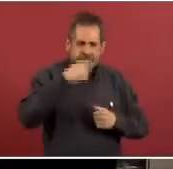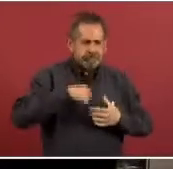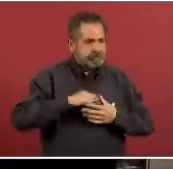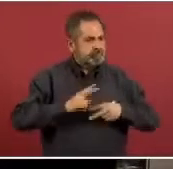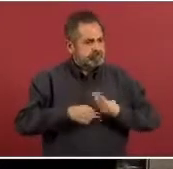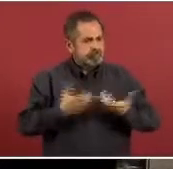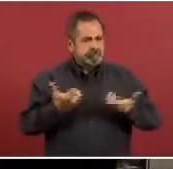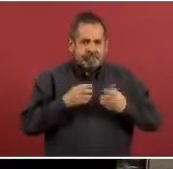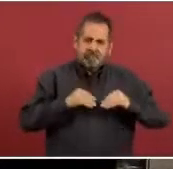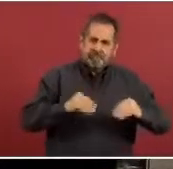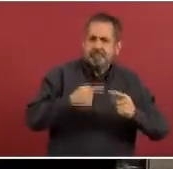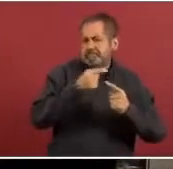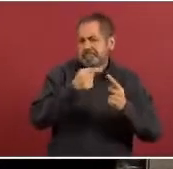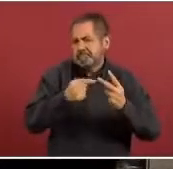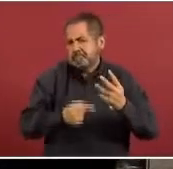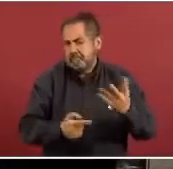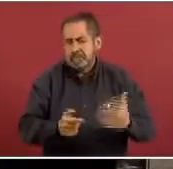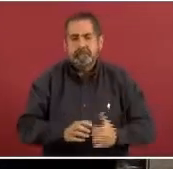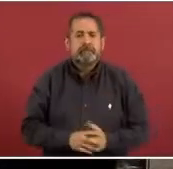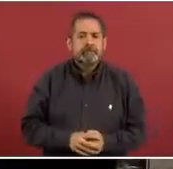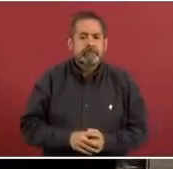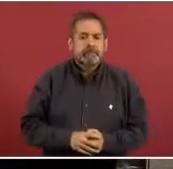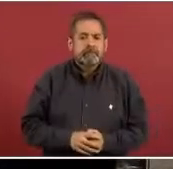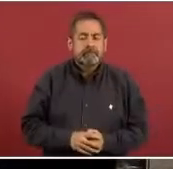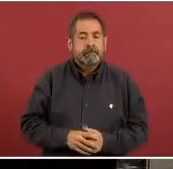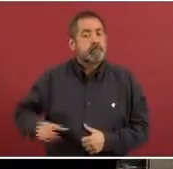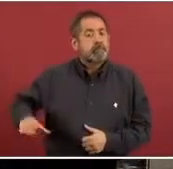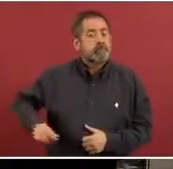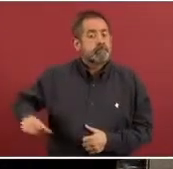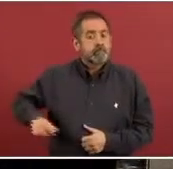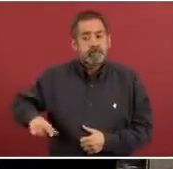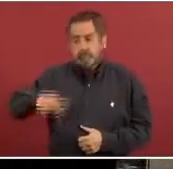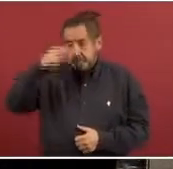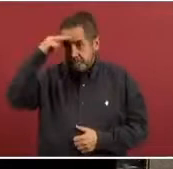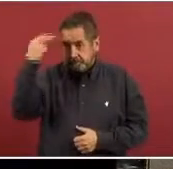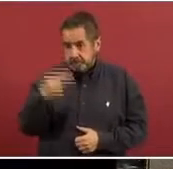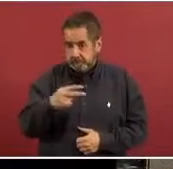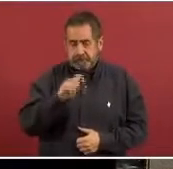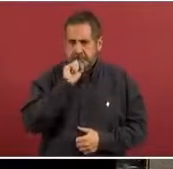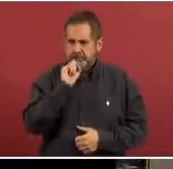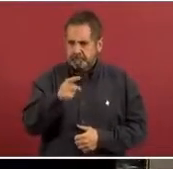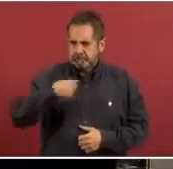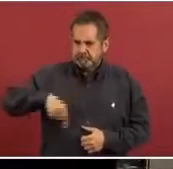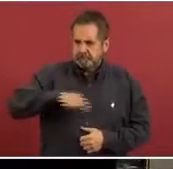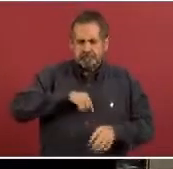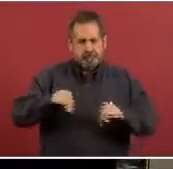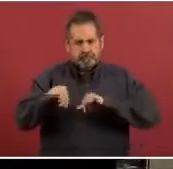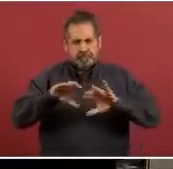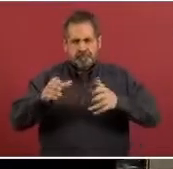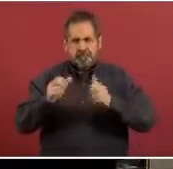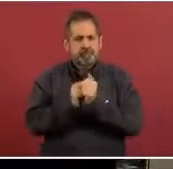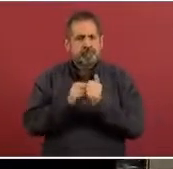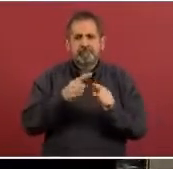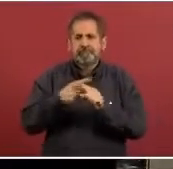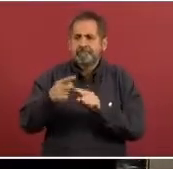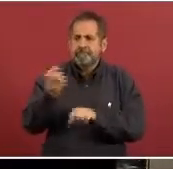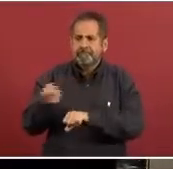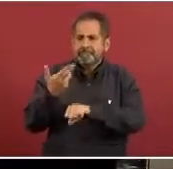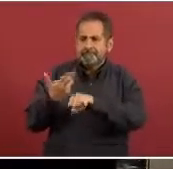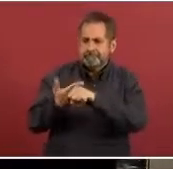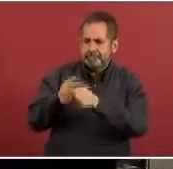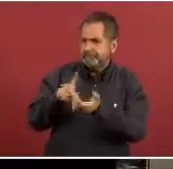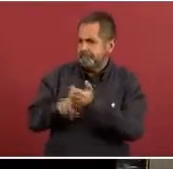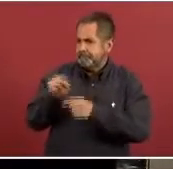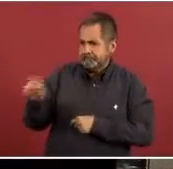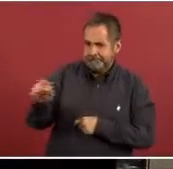compartir. Desde el Gobierno de México también estamos trabajando con las diferentes secretarías